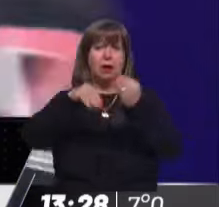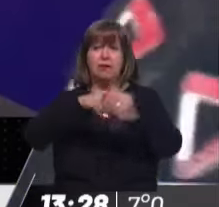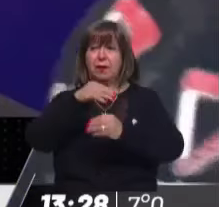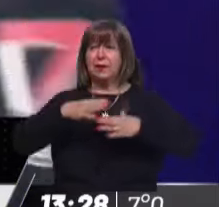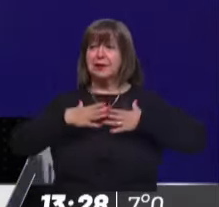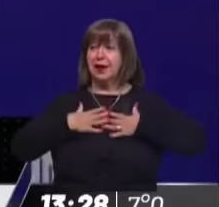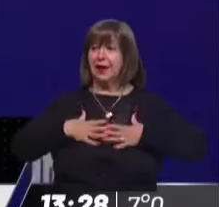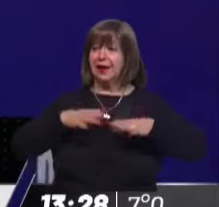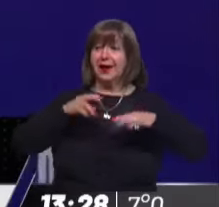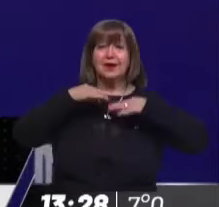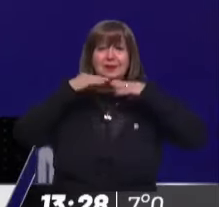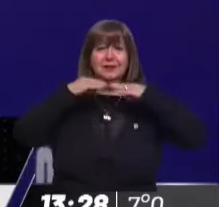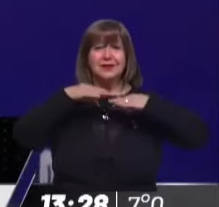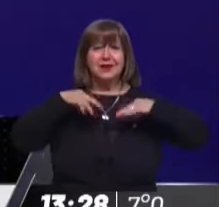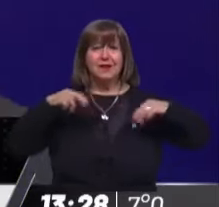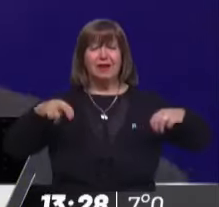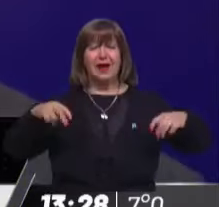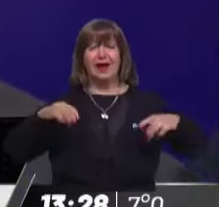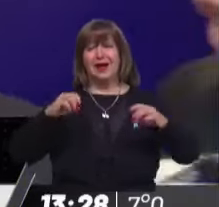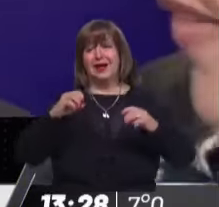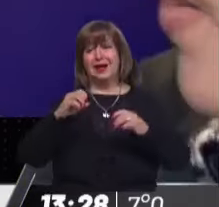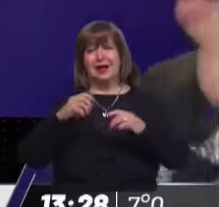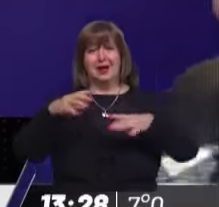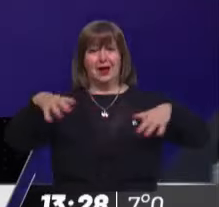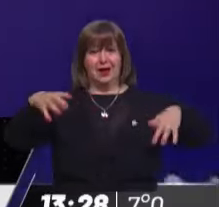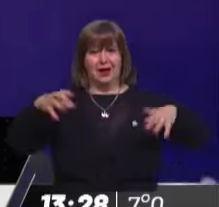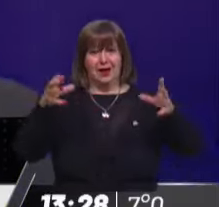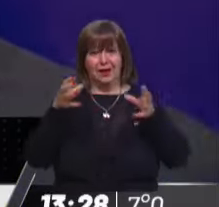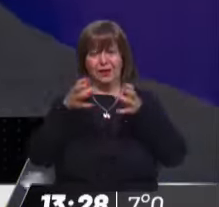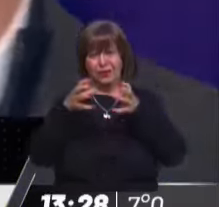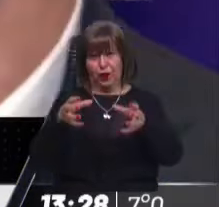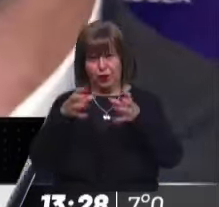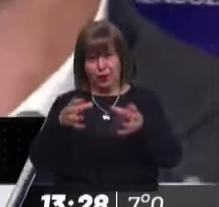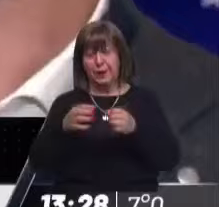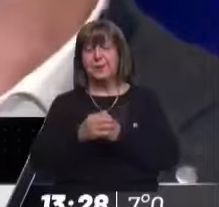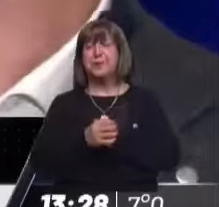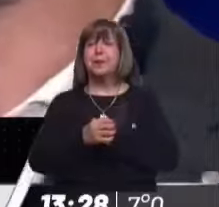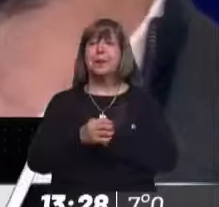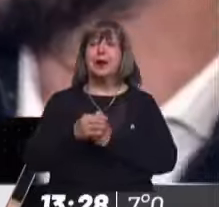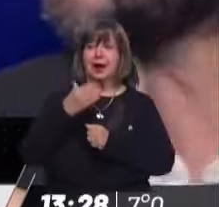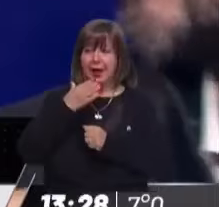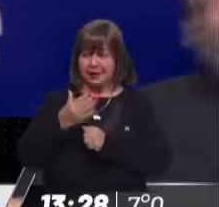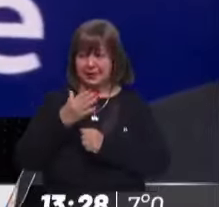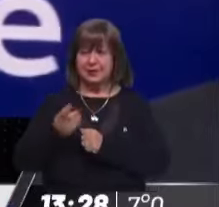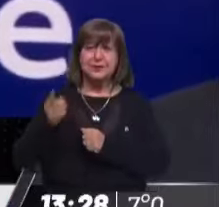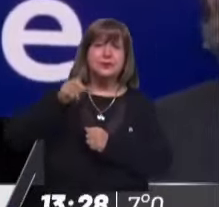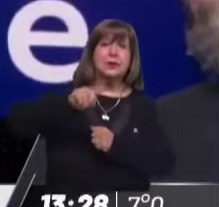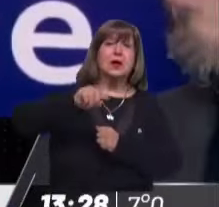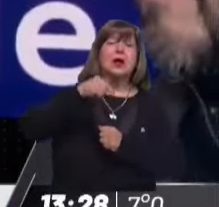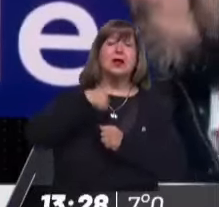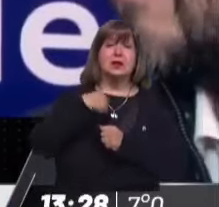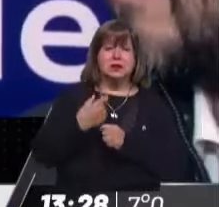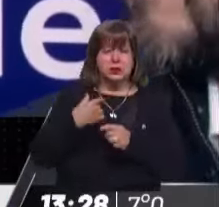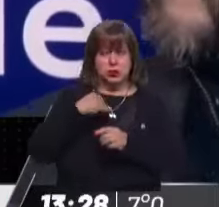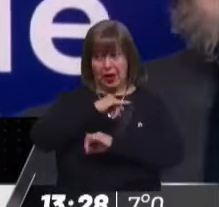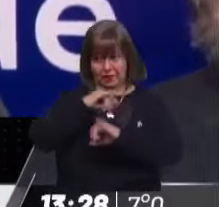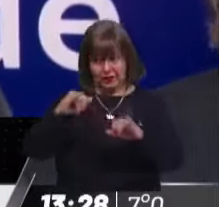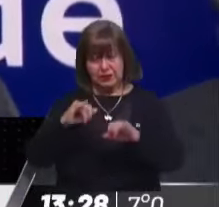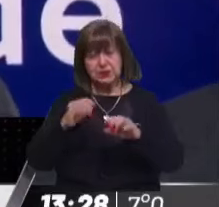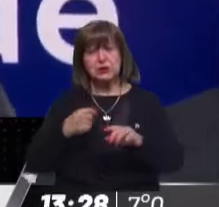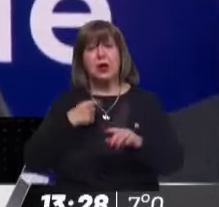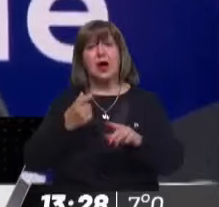de Mendoza. Muchas gracias. Si me permitís, acá tiene que haber responsabilidades, porque siempre se